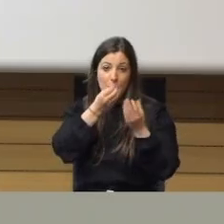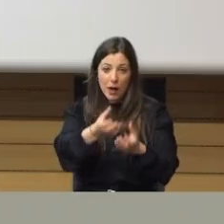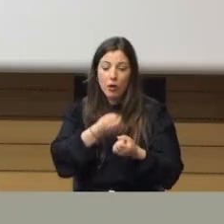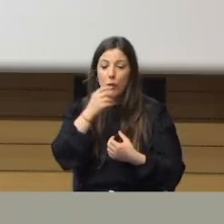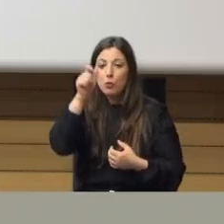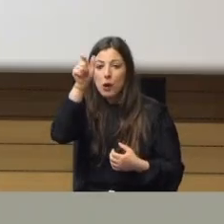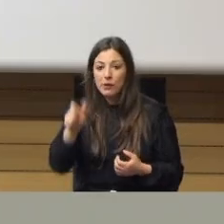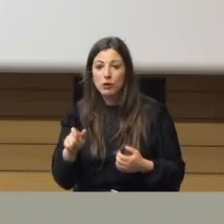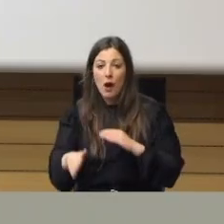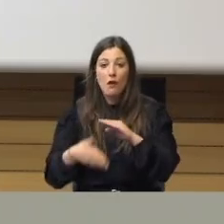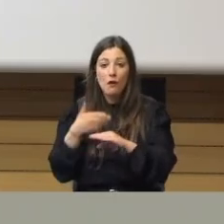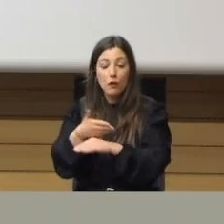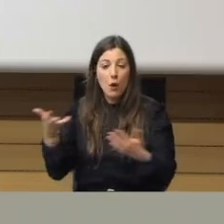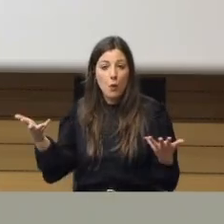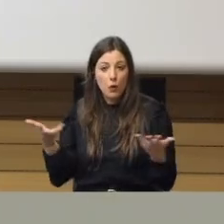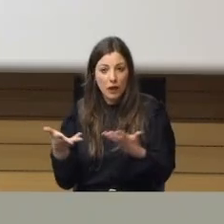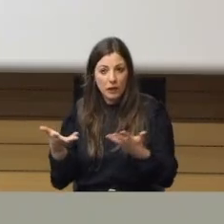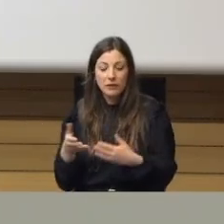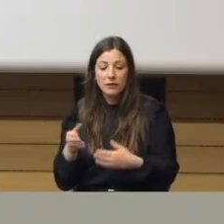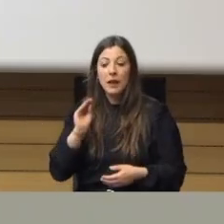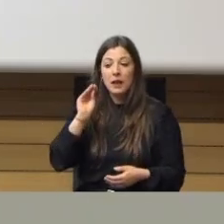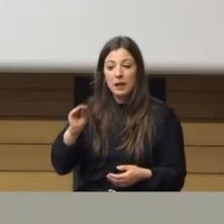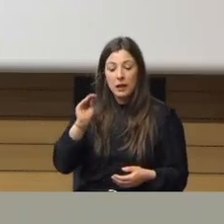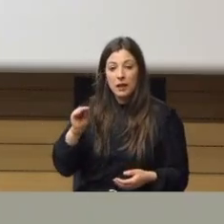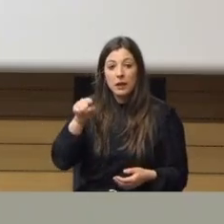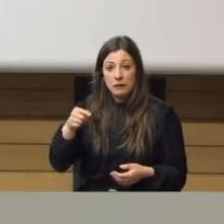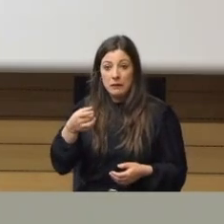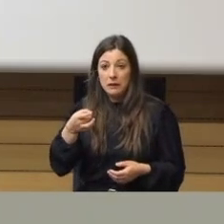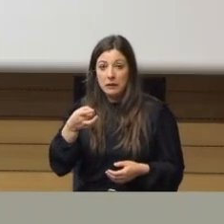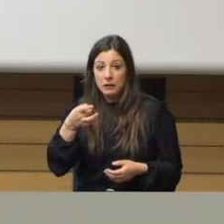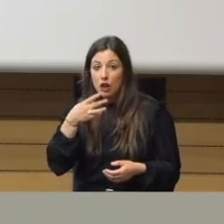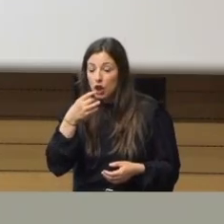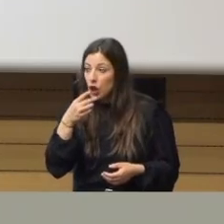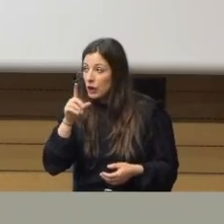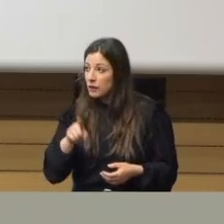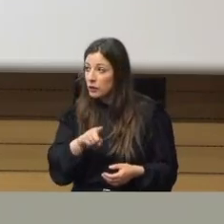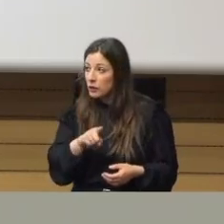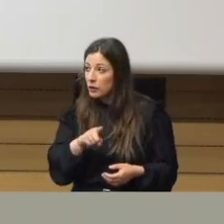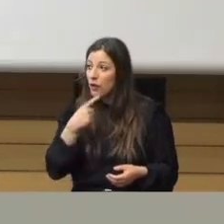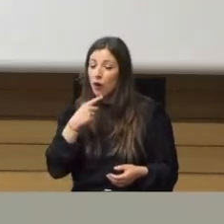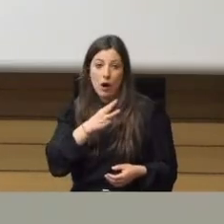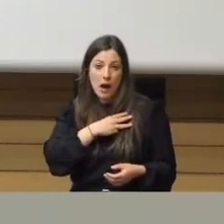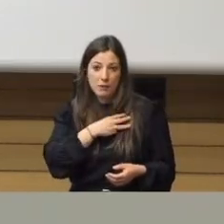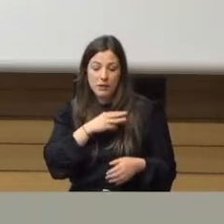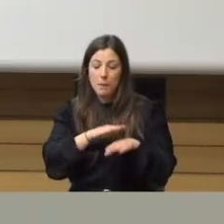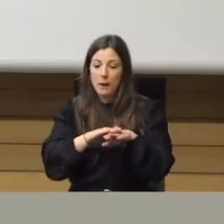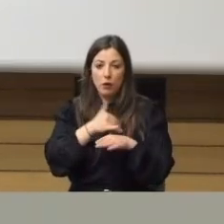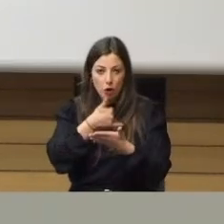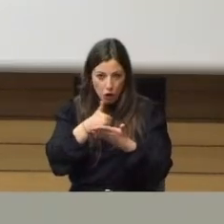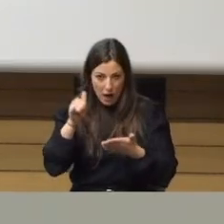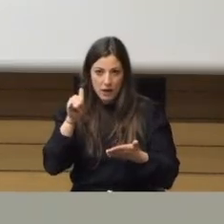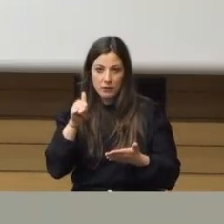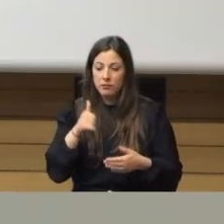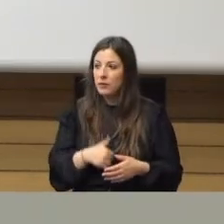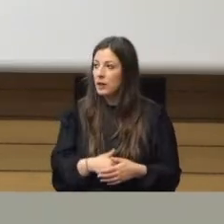fue a urgencias, le preguntaron si consumía sustancia y dijo que consumía cannabis. No, perdón, cocaína. Y en